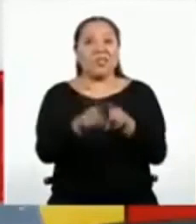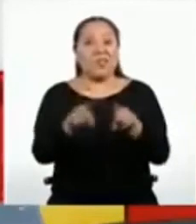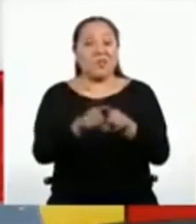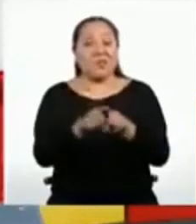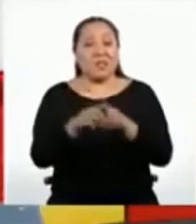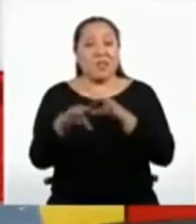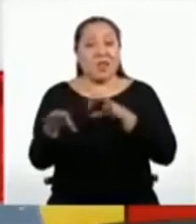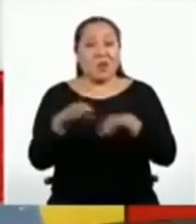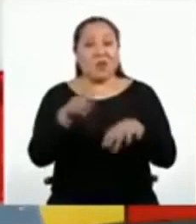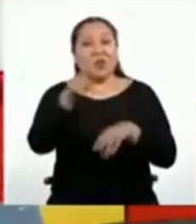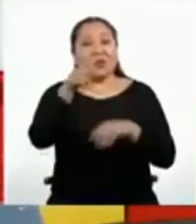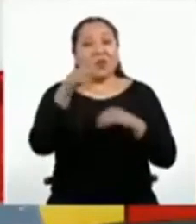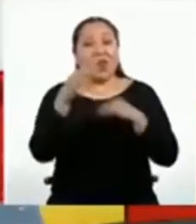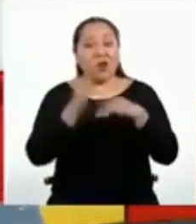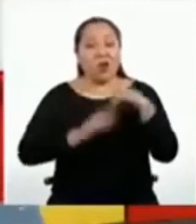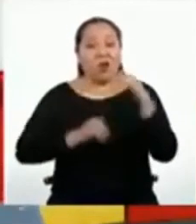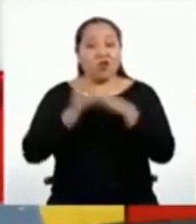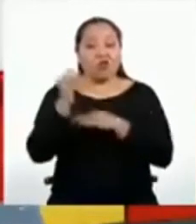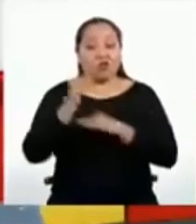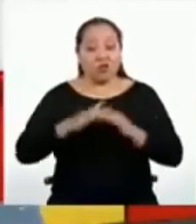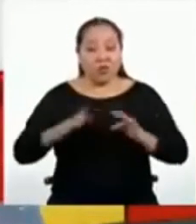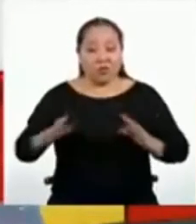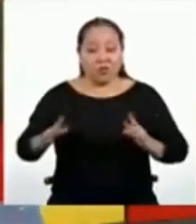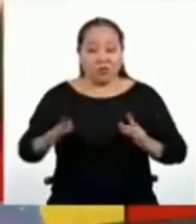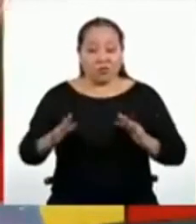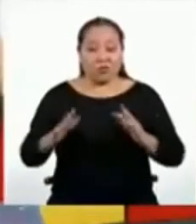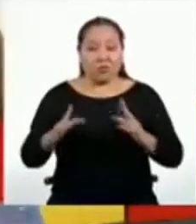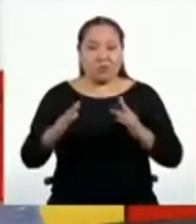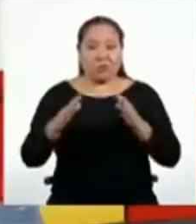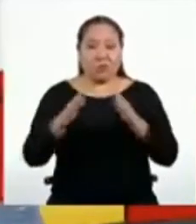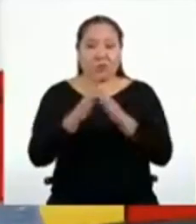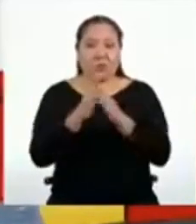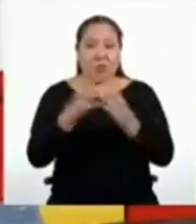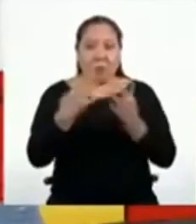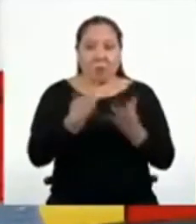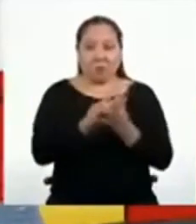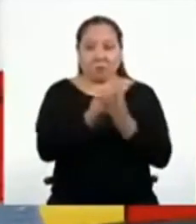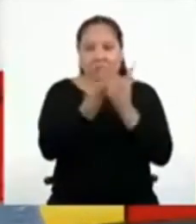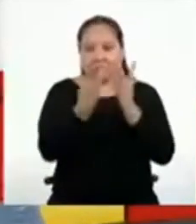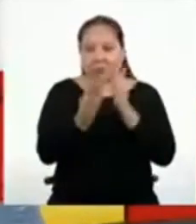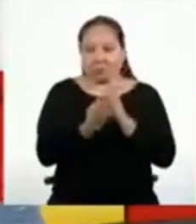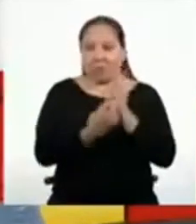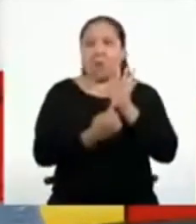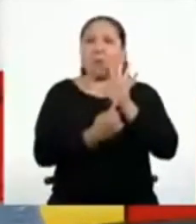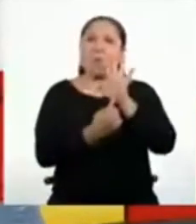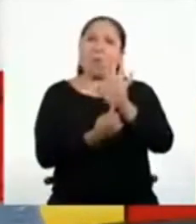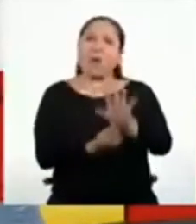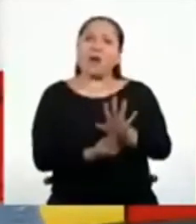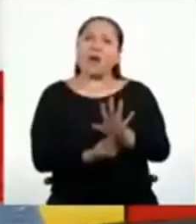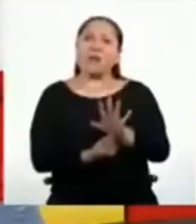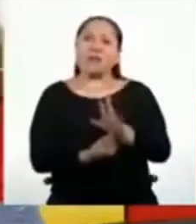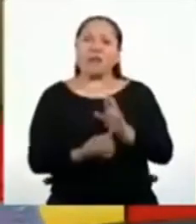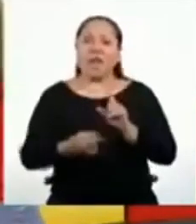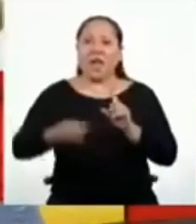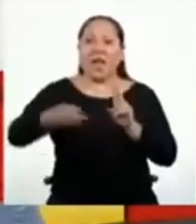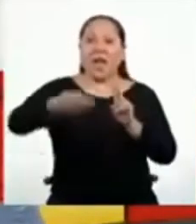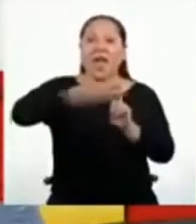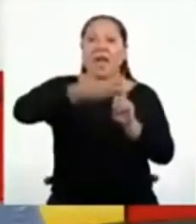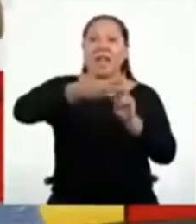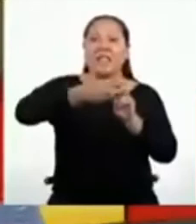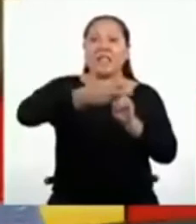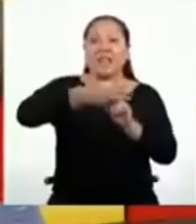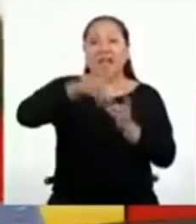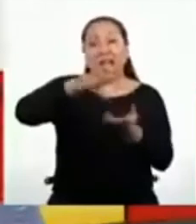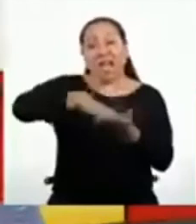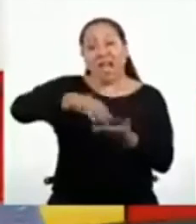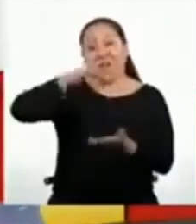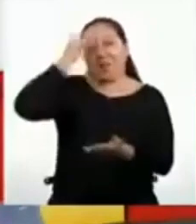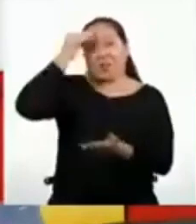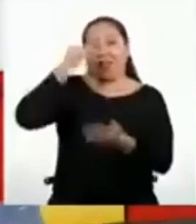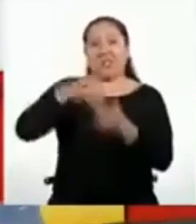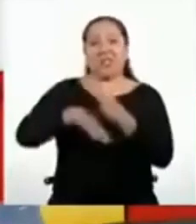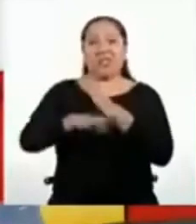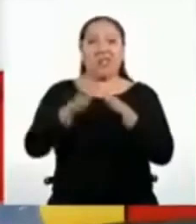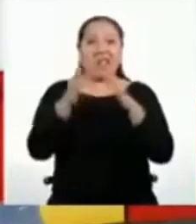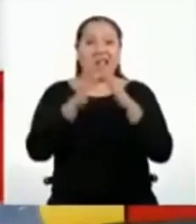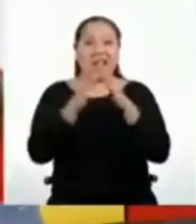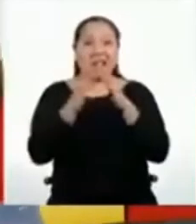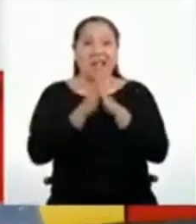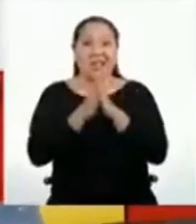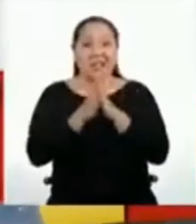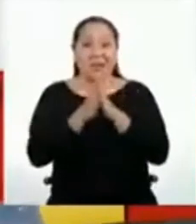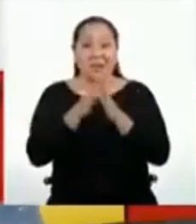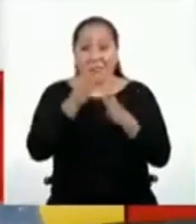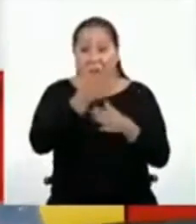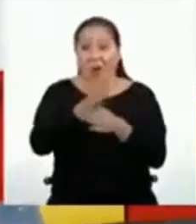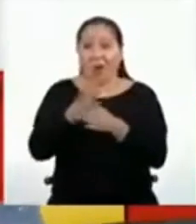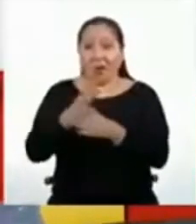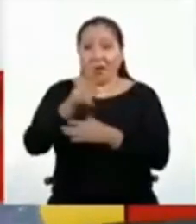mismo. Construyan un castillo de naipes. ¿Y por qué no? Súbanlo a las redes y pongan el hashtag Aprendo en Casa para compartir su logro con